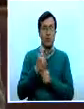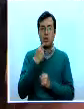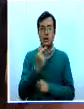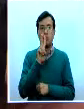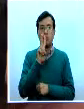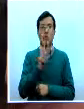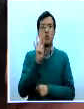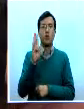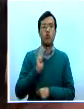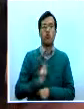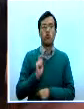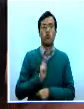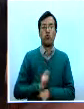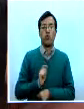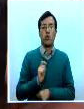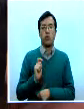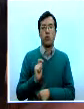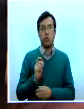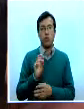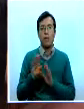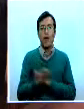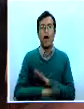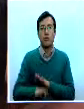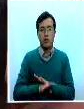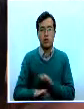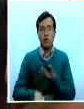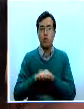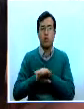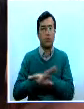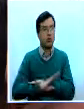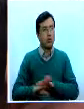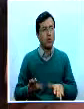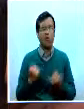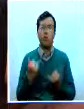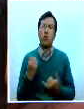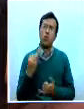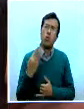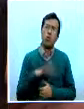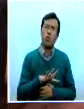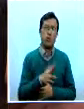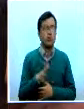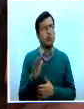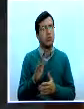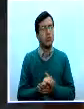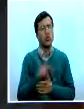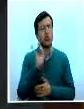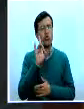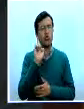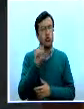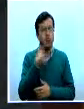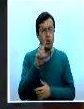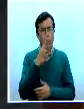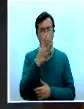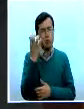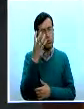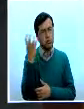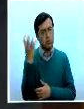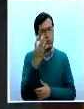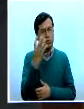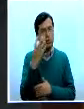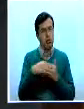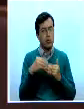remuneraciones básicas unificadas con el salario básico unificado de hoy son aproximadamente 8 mil 400 dólares más menos